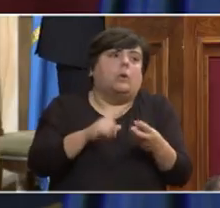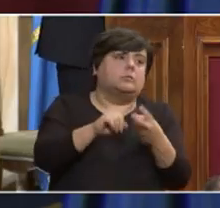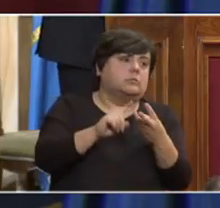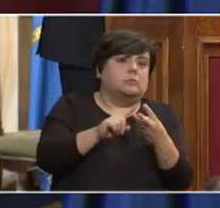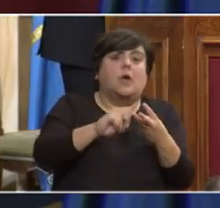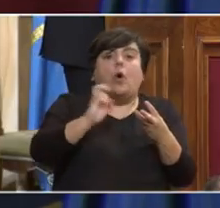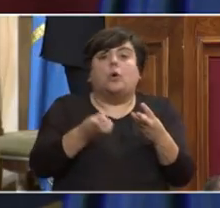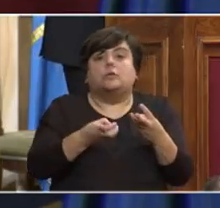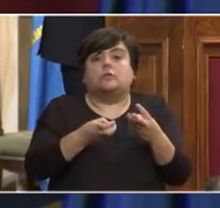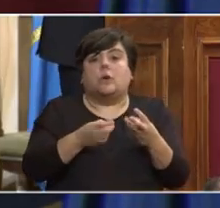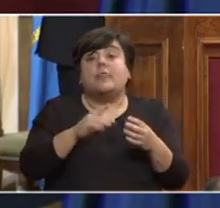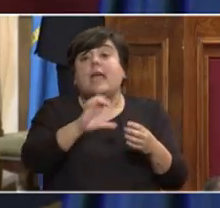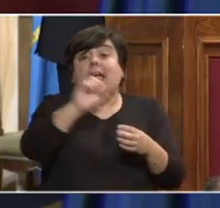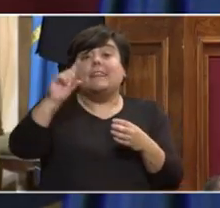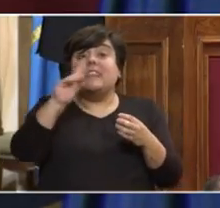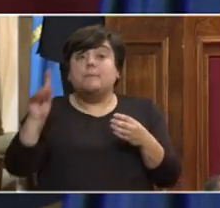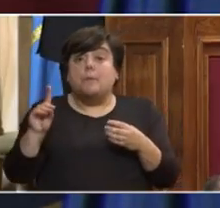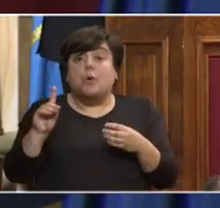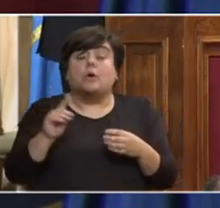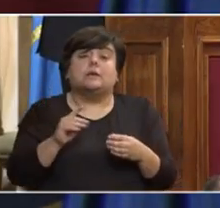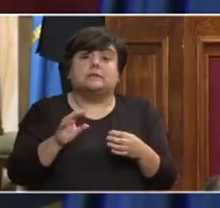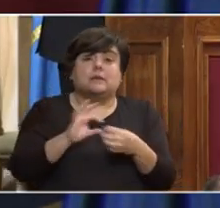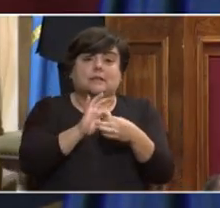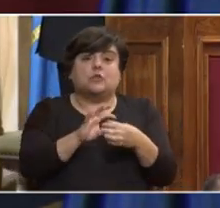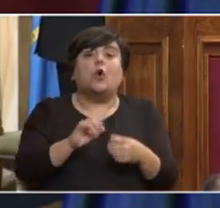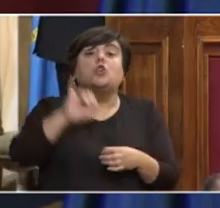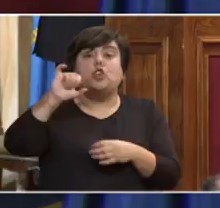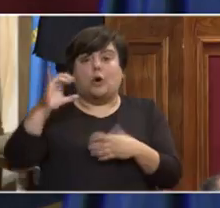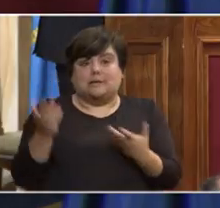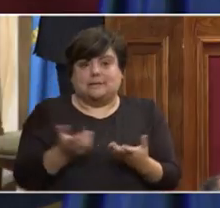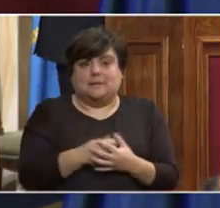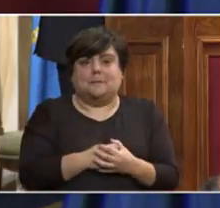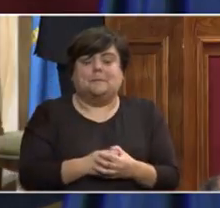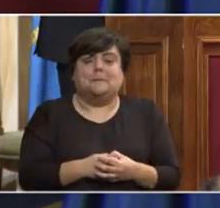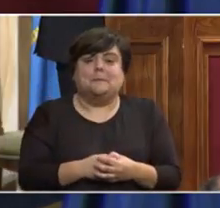el incesto de Edipo y, paradójicamente, Yocasta.